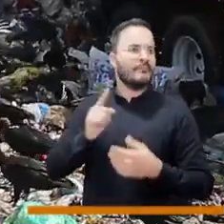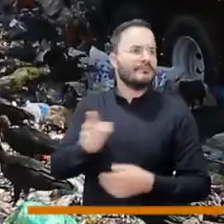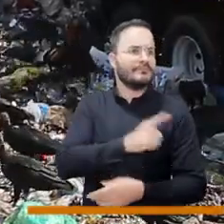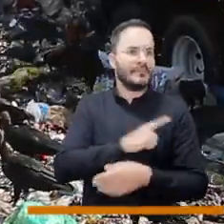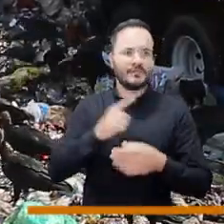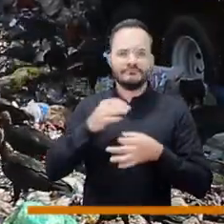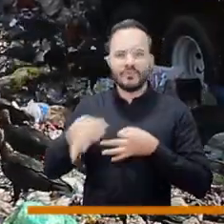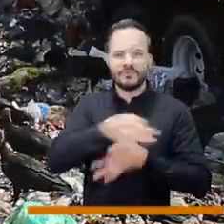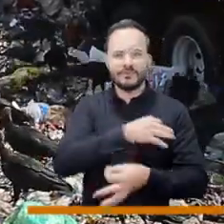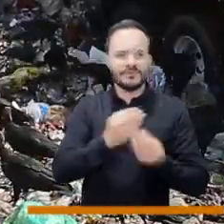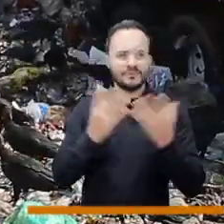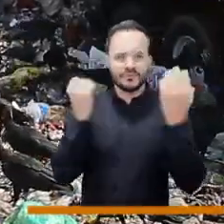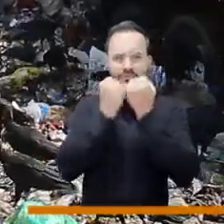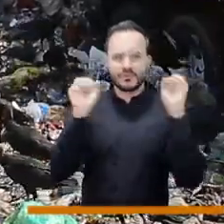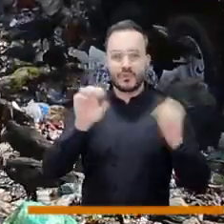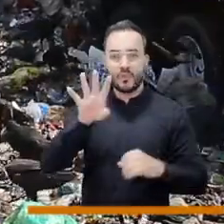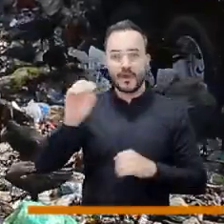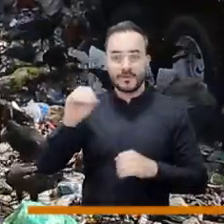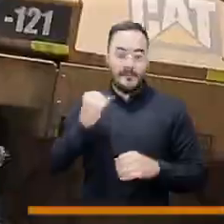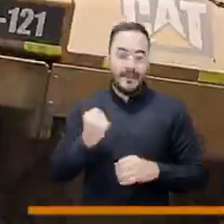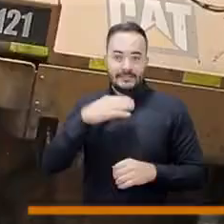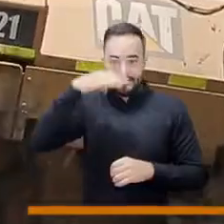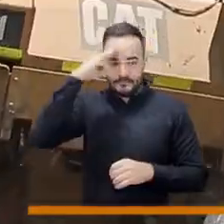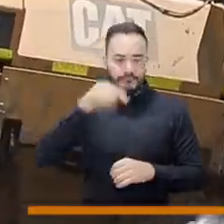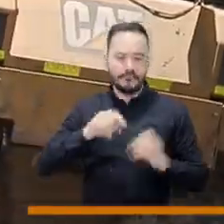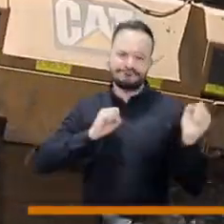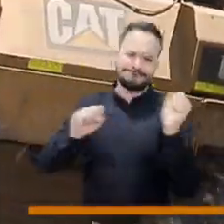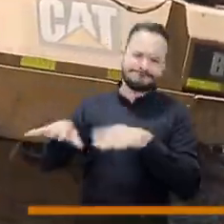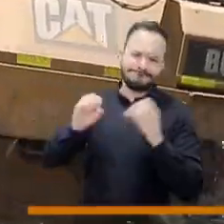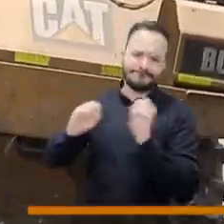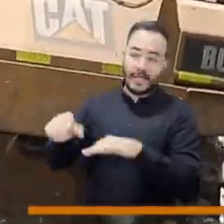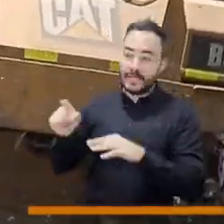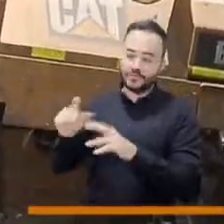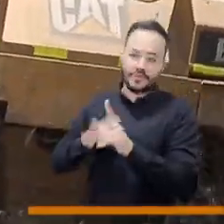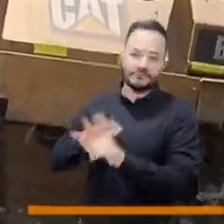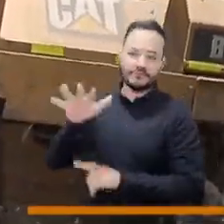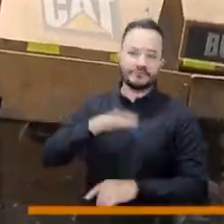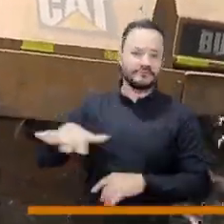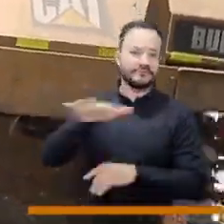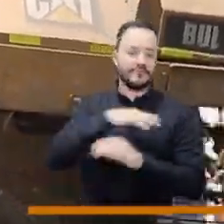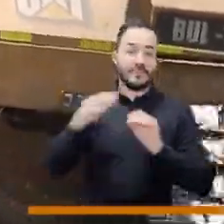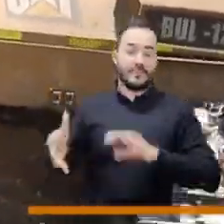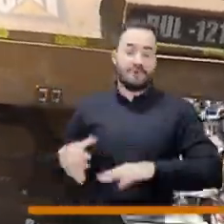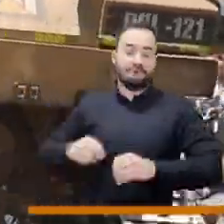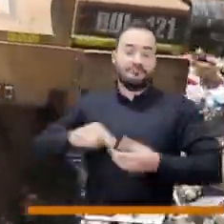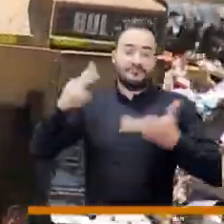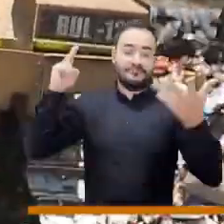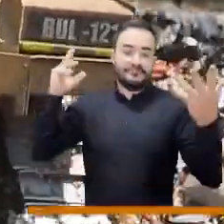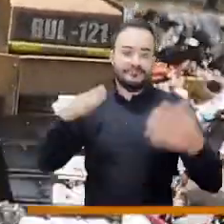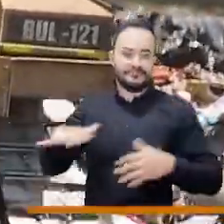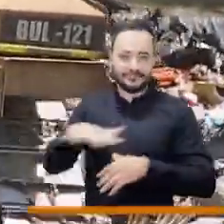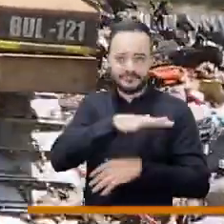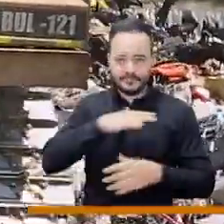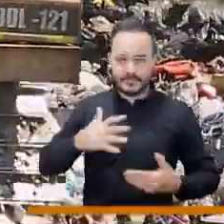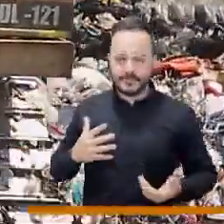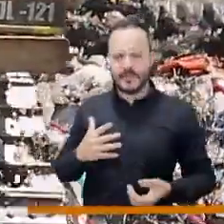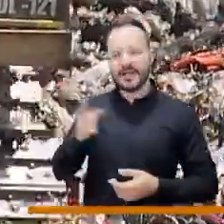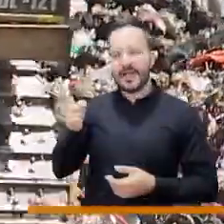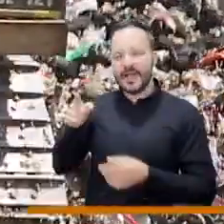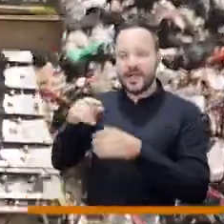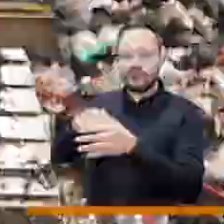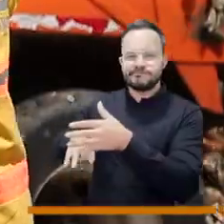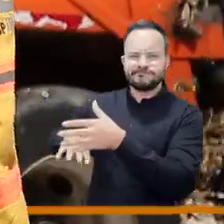más de 40 municipios y principalmente los de Medellín, se llegue a una crisis ambiental. Todo debido a la clausura cercana del